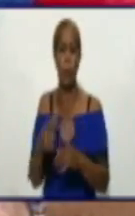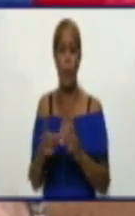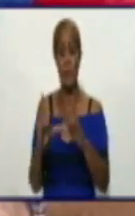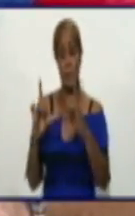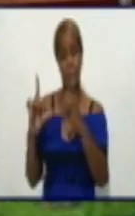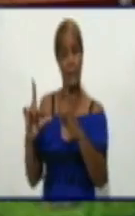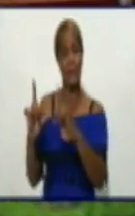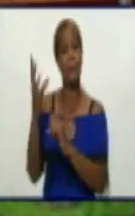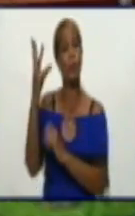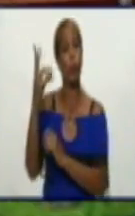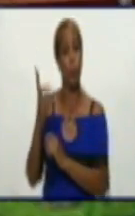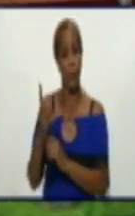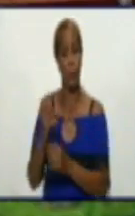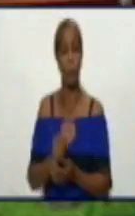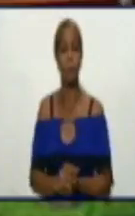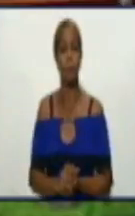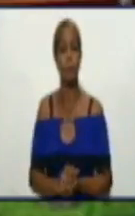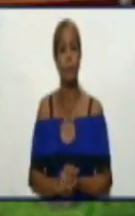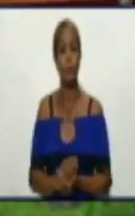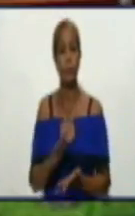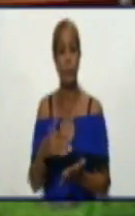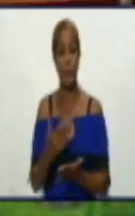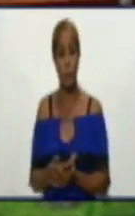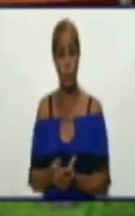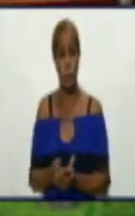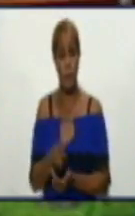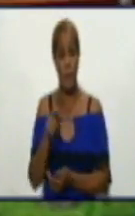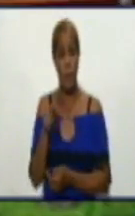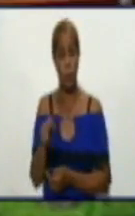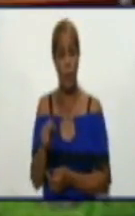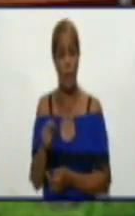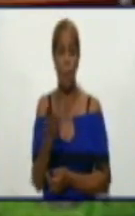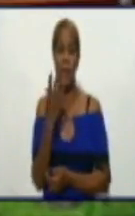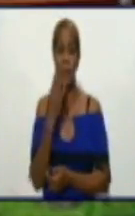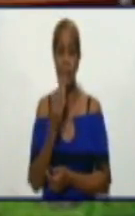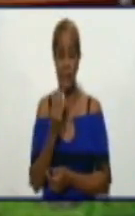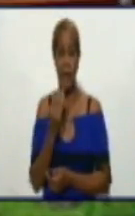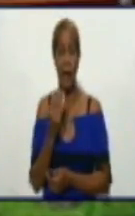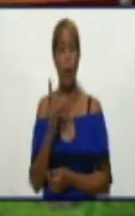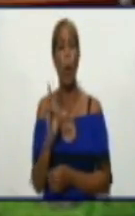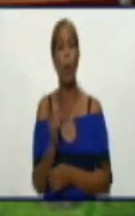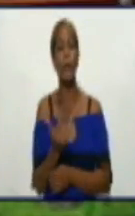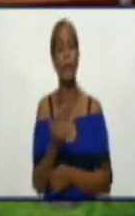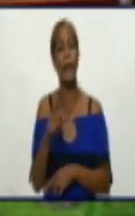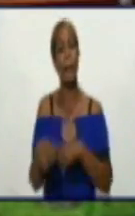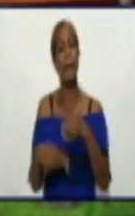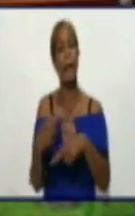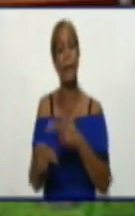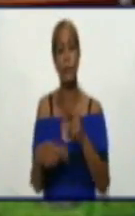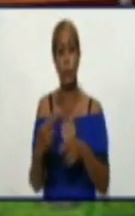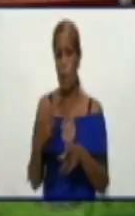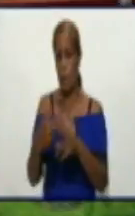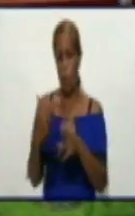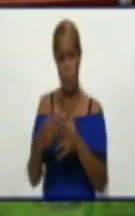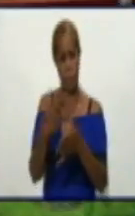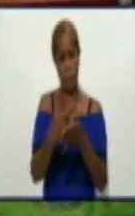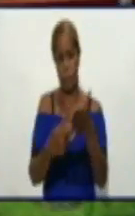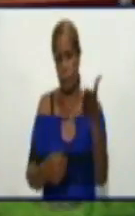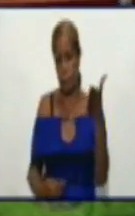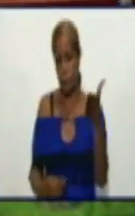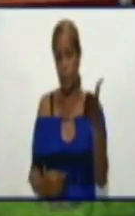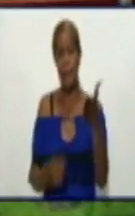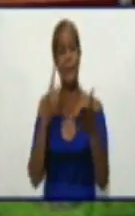Carlos, ustedes me decías ahorita que habían hecho un levantamiento inicial para saber, tener una idea de cuántos de